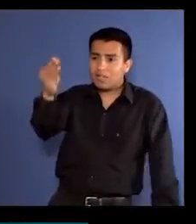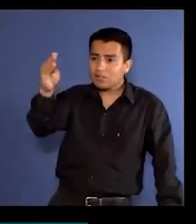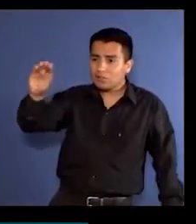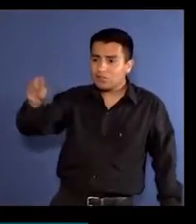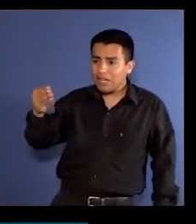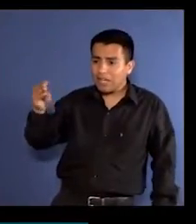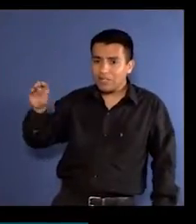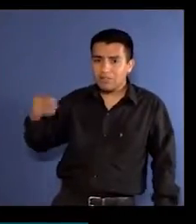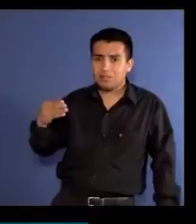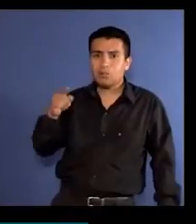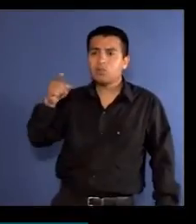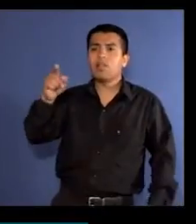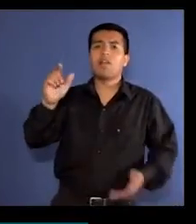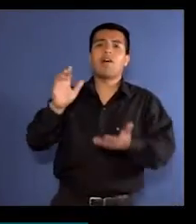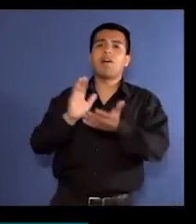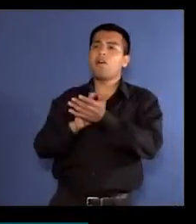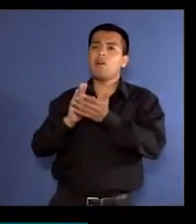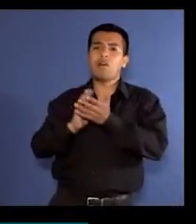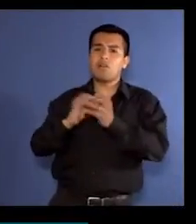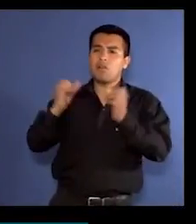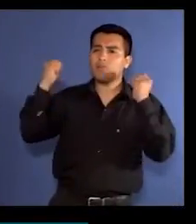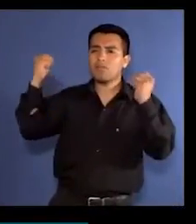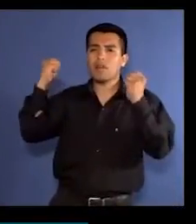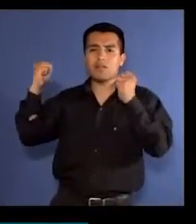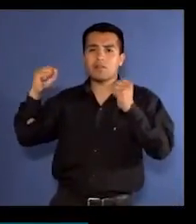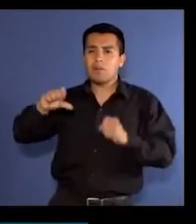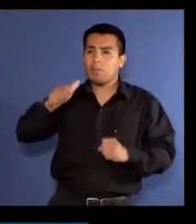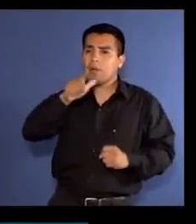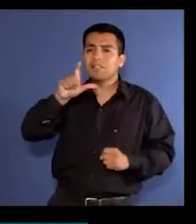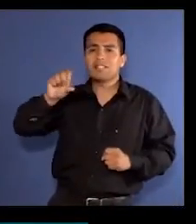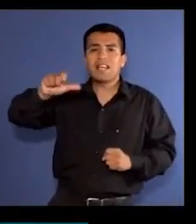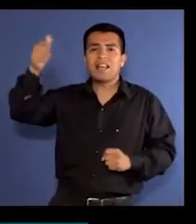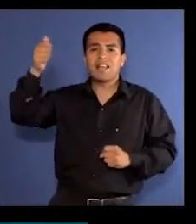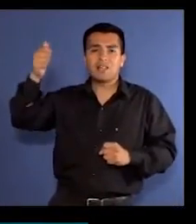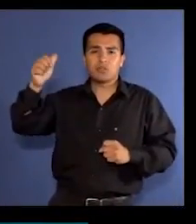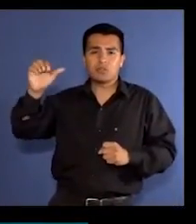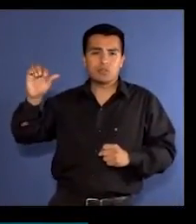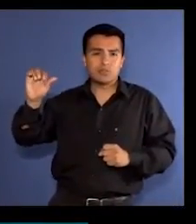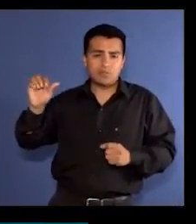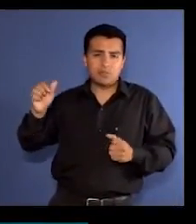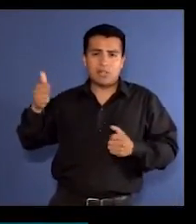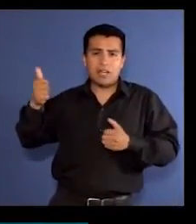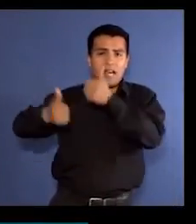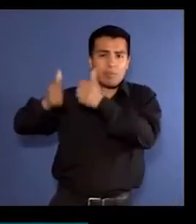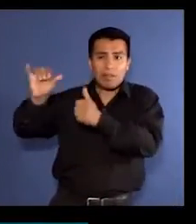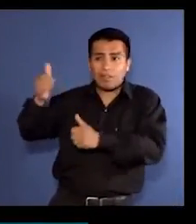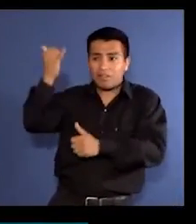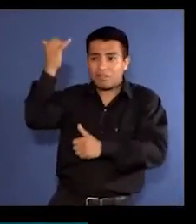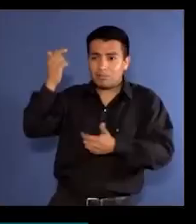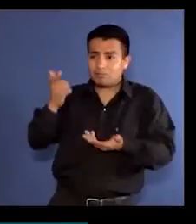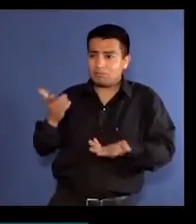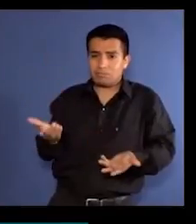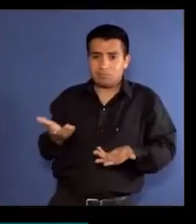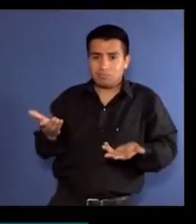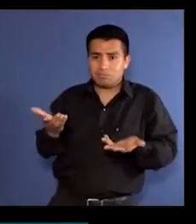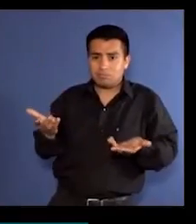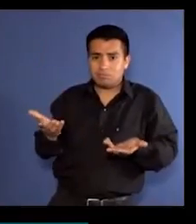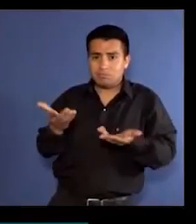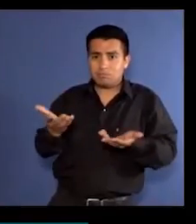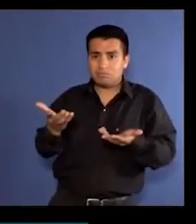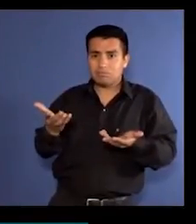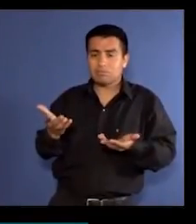Están festejando como si hubieran ganado algún campeonato de algo que no se haya terminado de